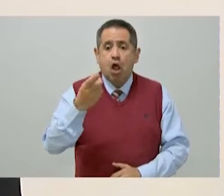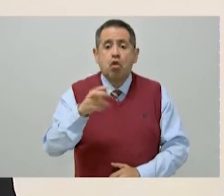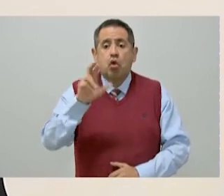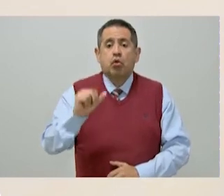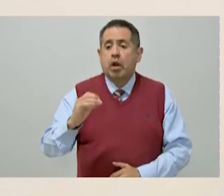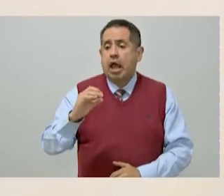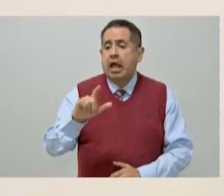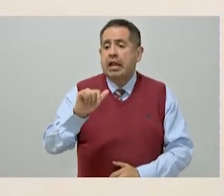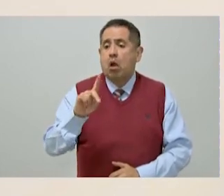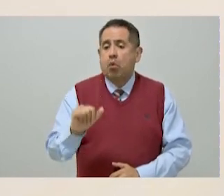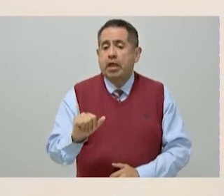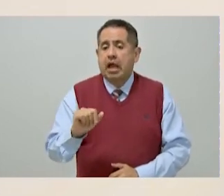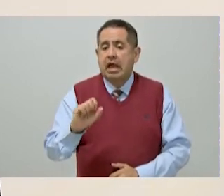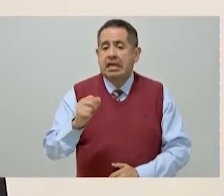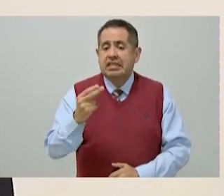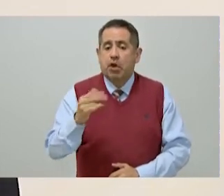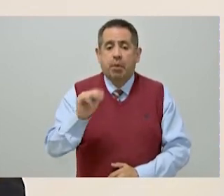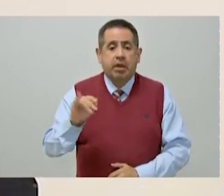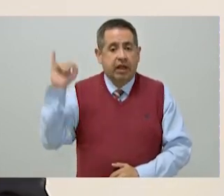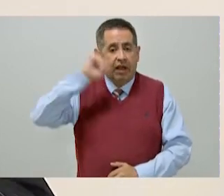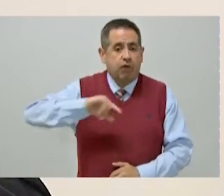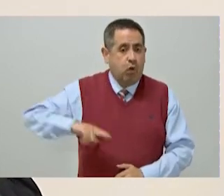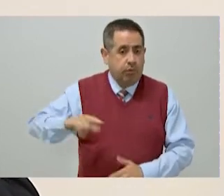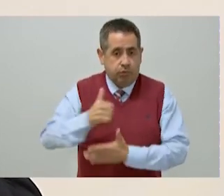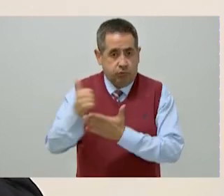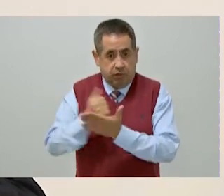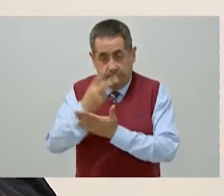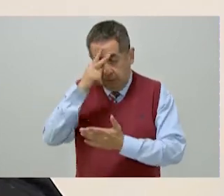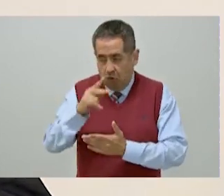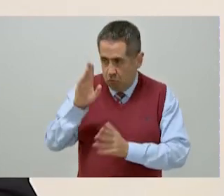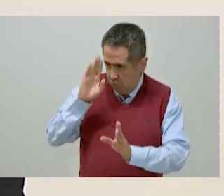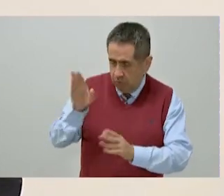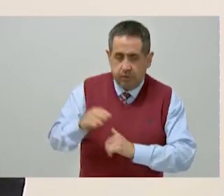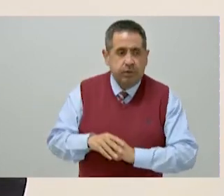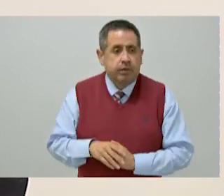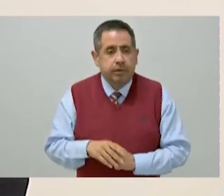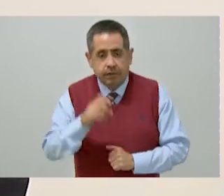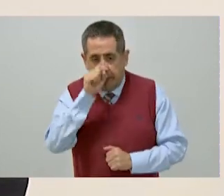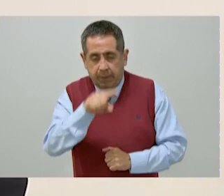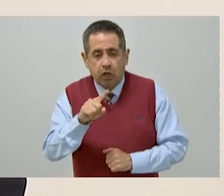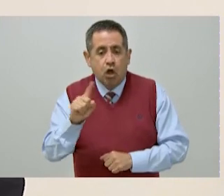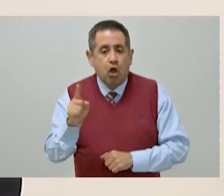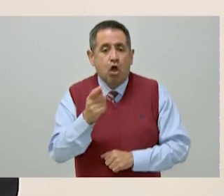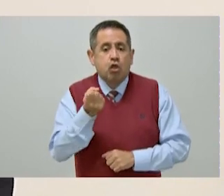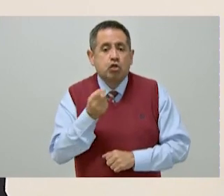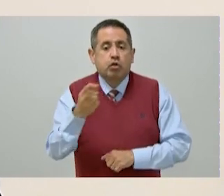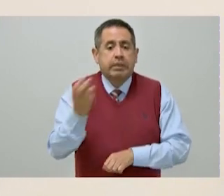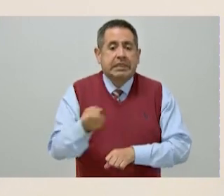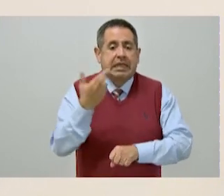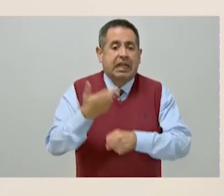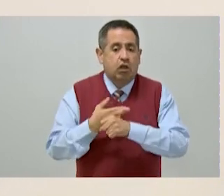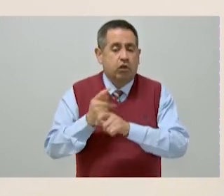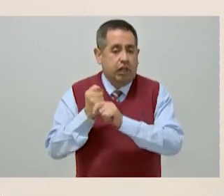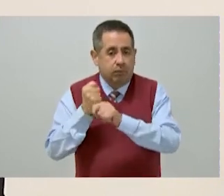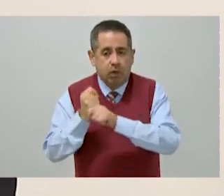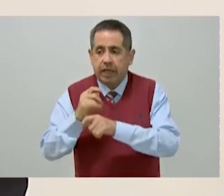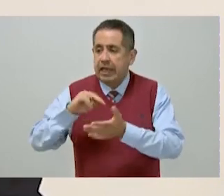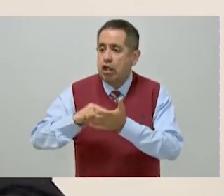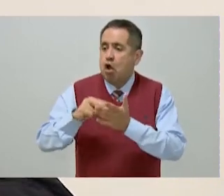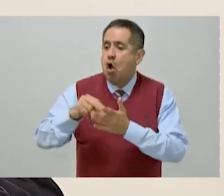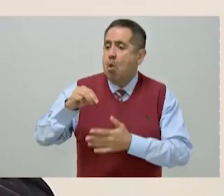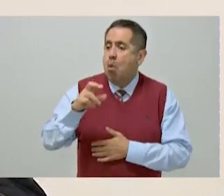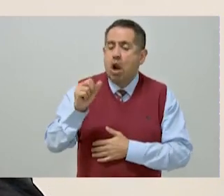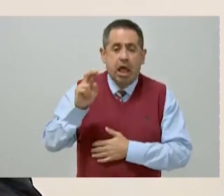claudia sheinbaum jefa de gobierno de la ciudad de mexico al ser subsecretario de transportes al ingeniero morán